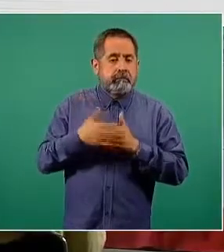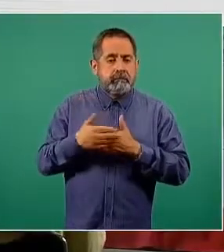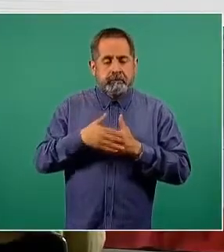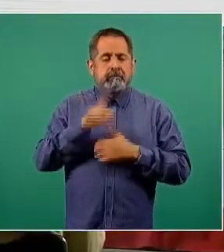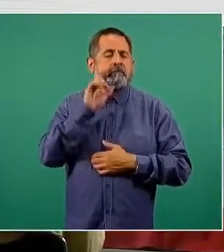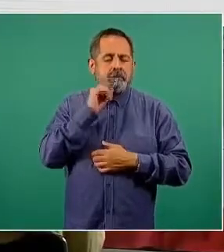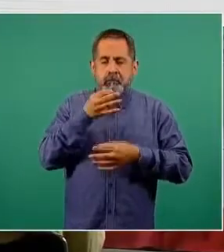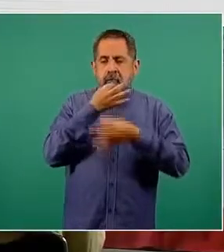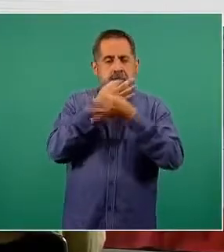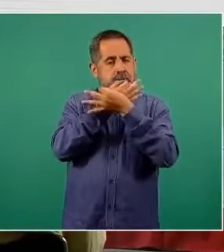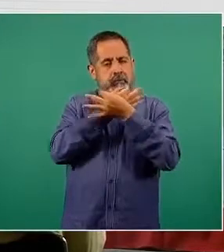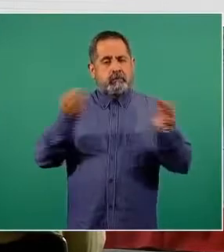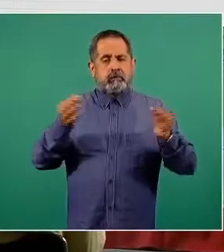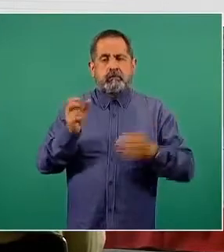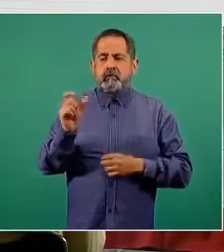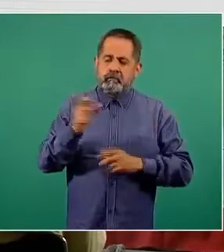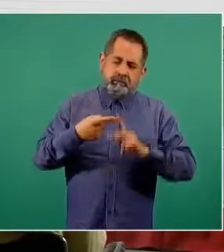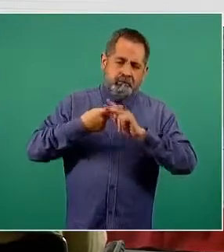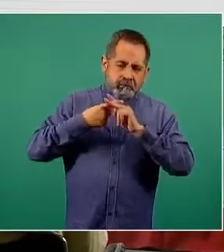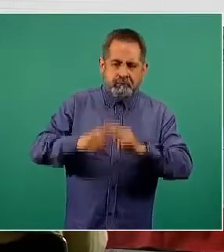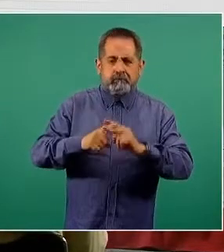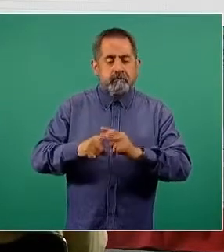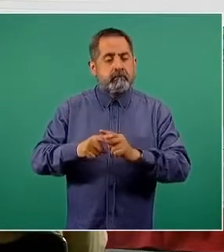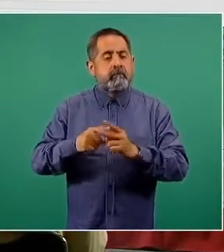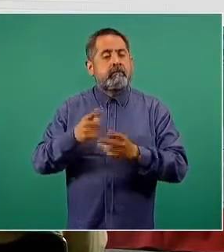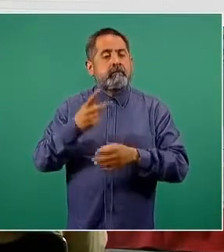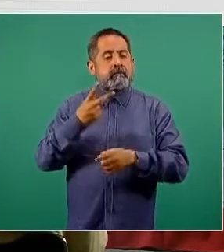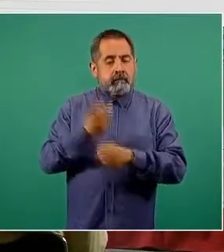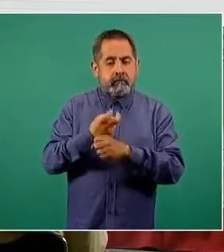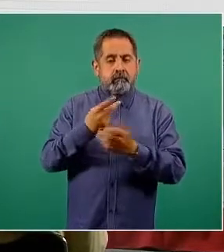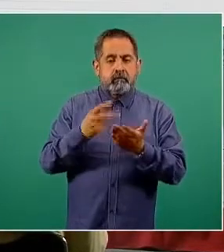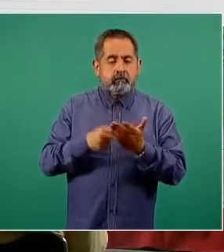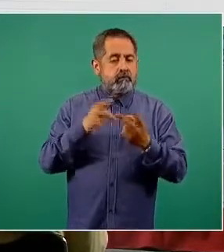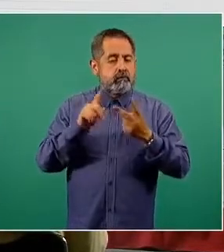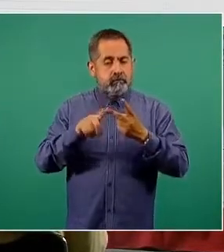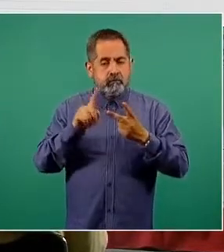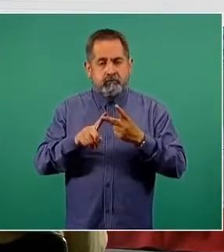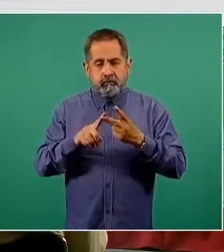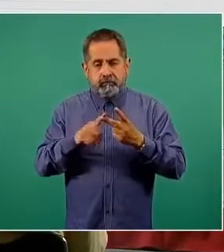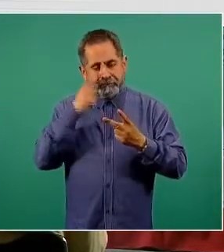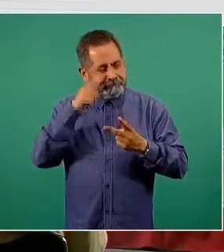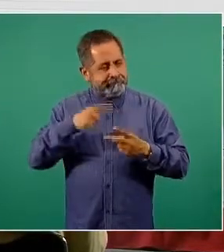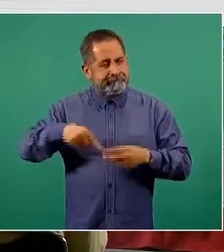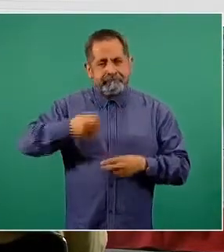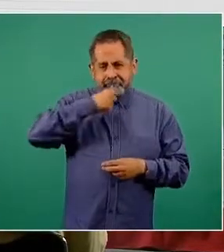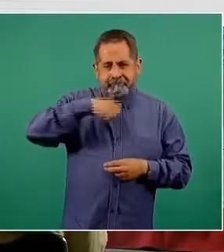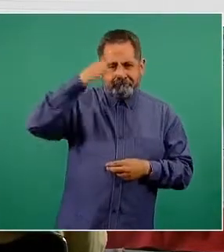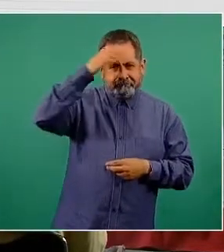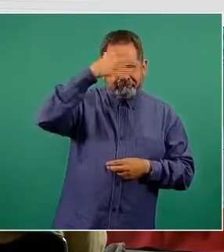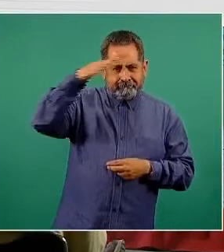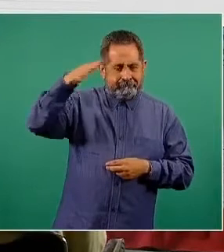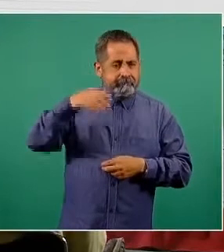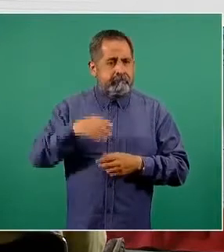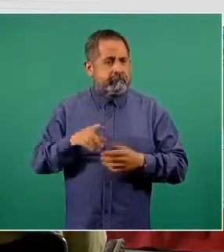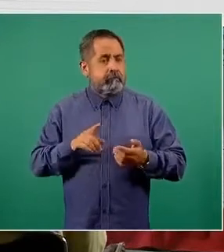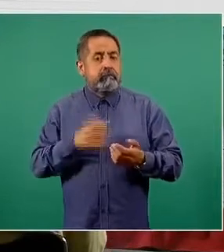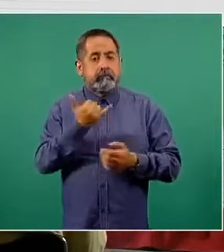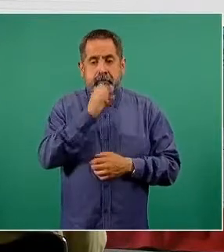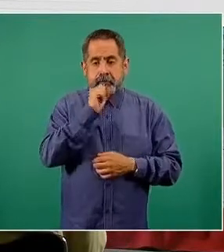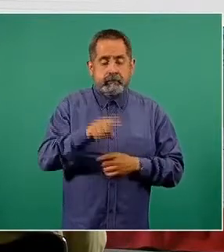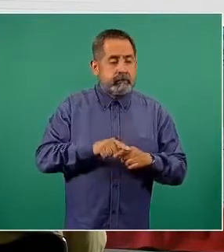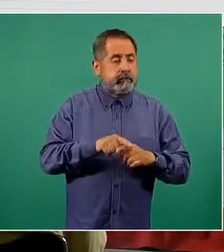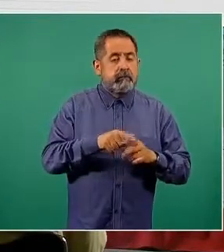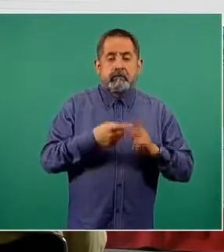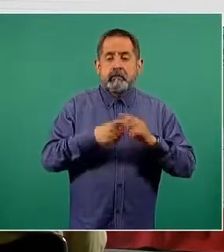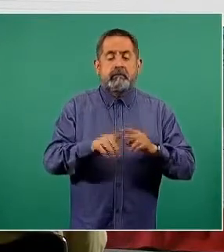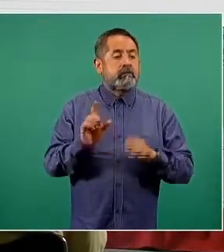haremos mañana, cuándo será el arranque de la vacunación de la etapa 2 en personas que tenemos 50 y